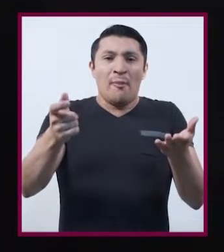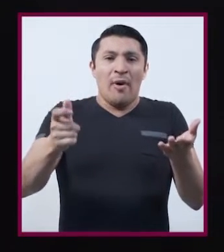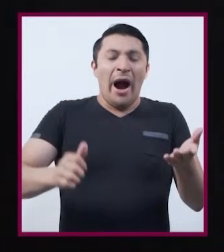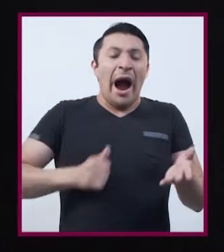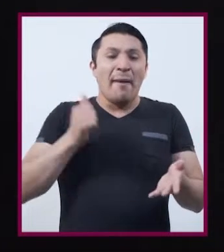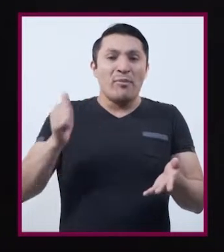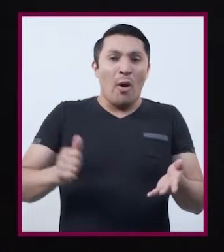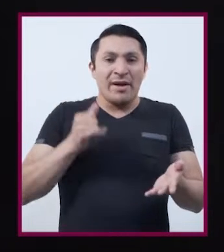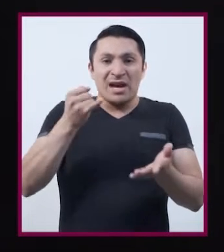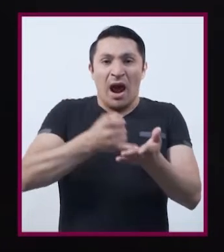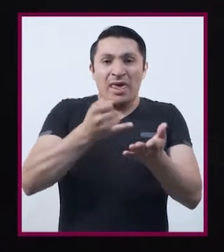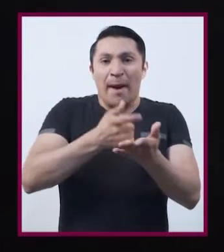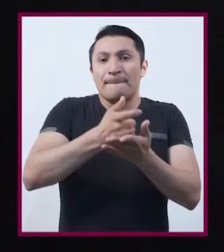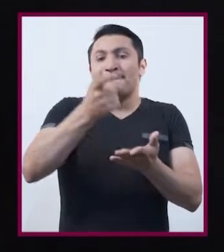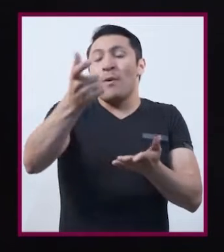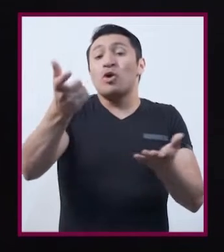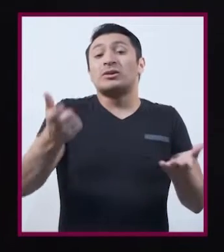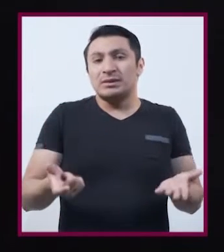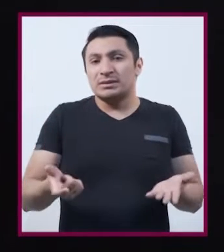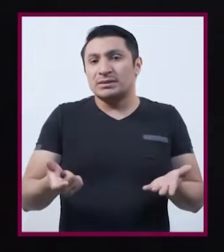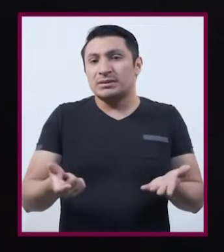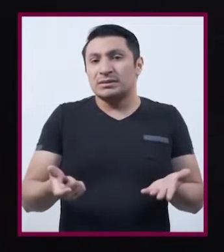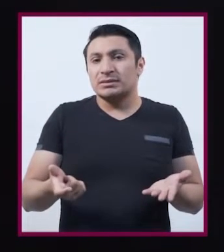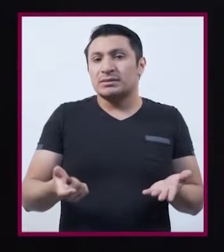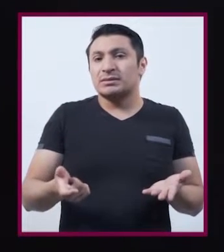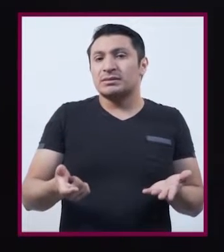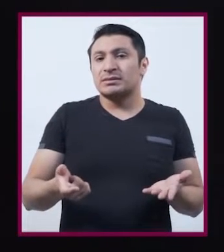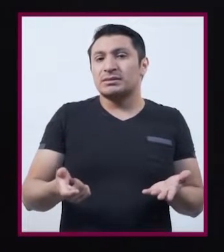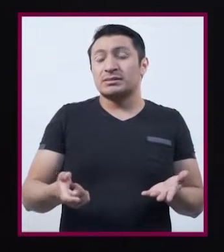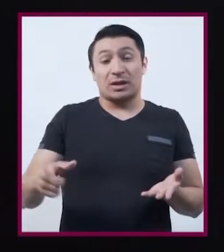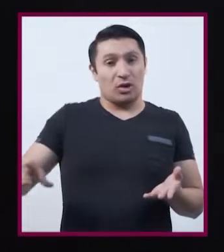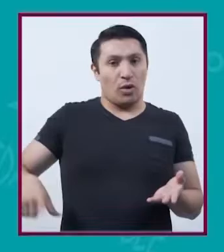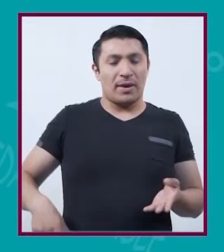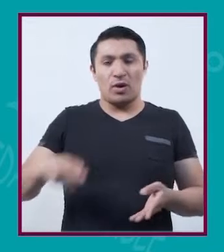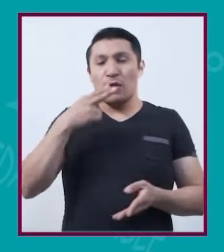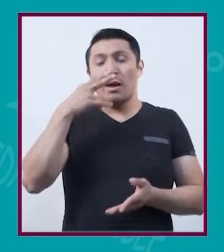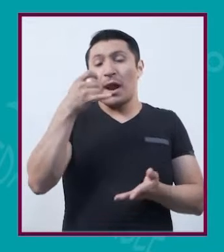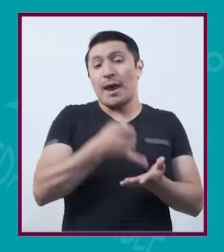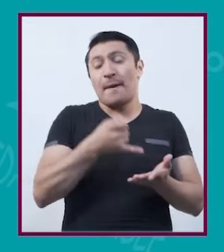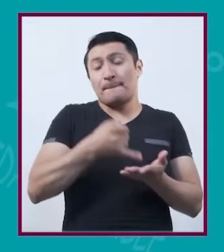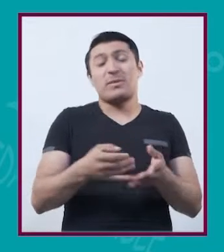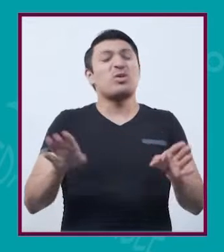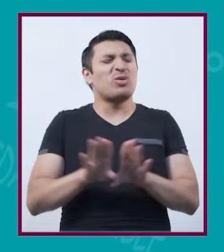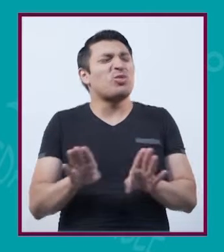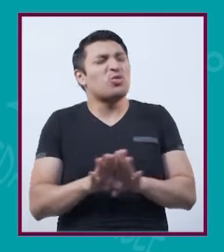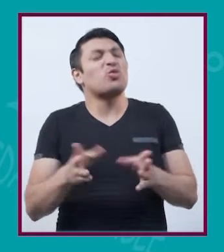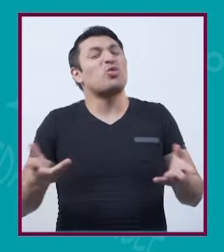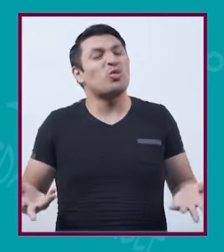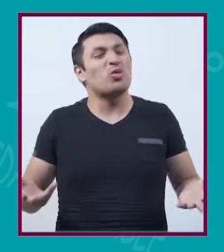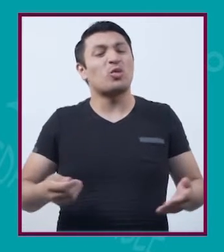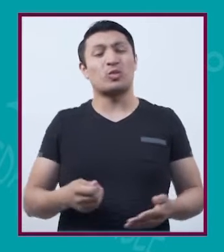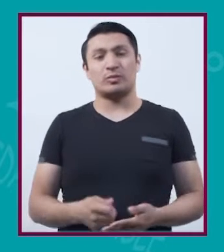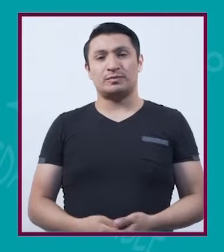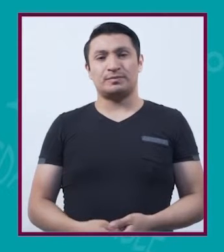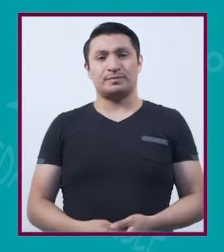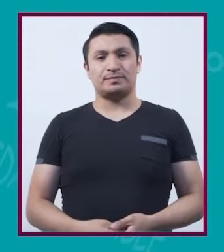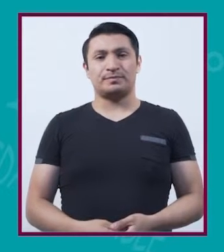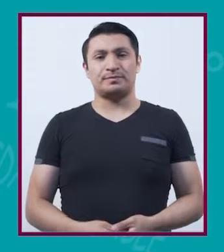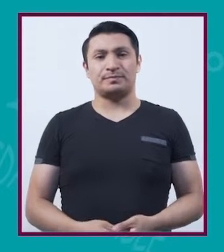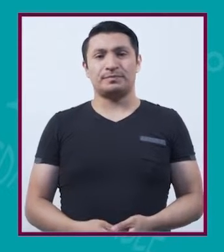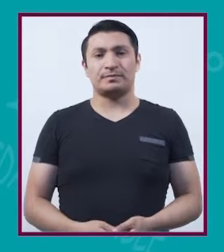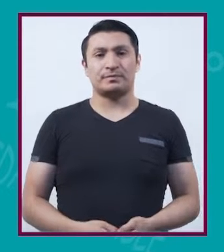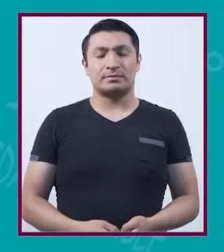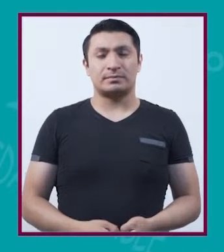qué maneras específicas se aprovechan nuestras tributaciones? ¿Cómo utiliza el gobierno los impuestos